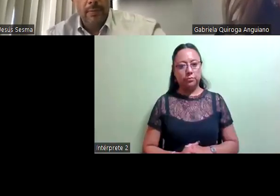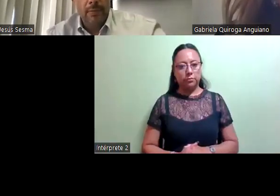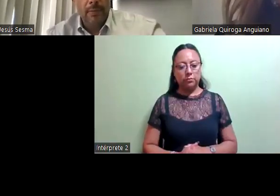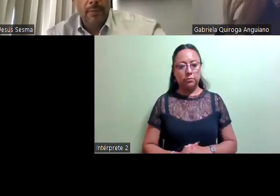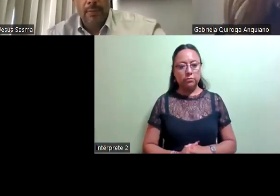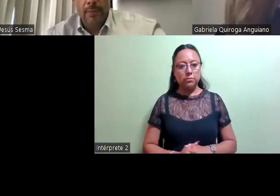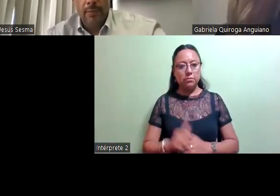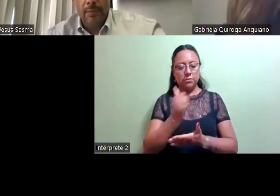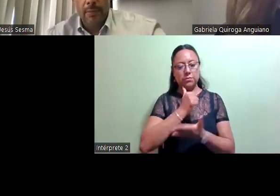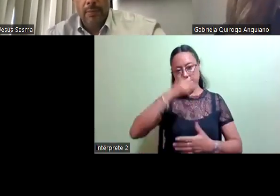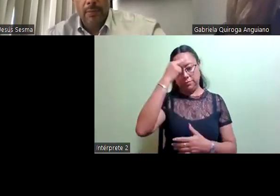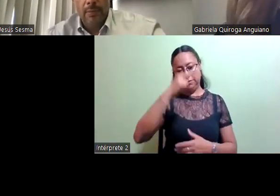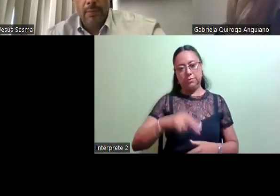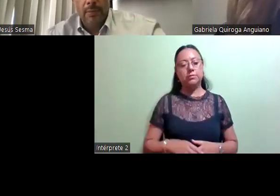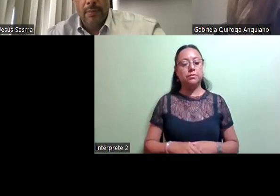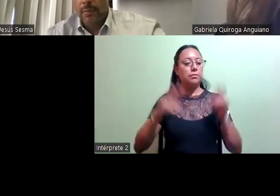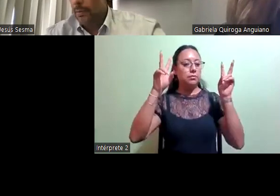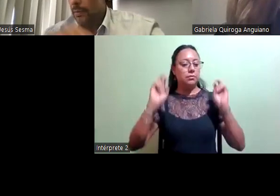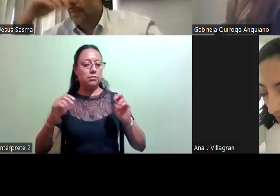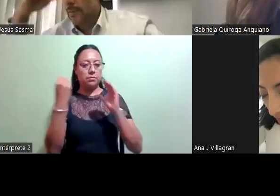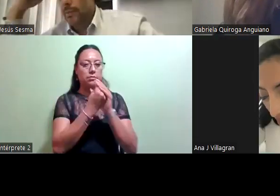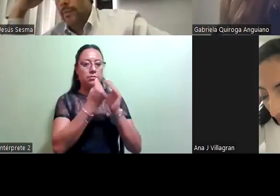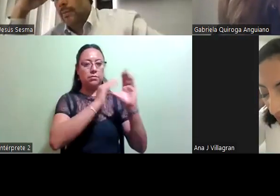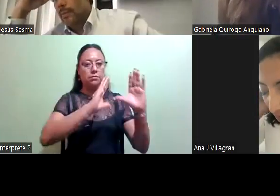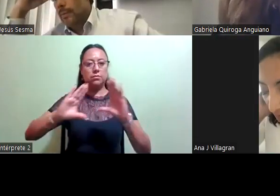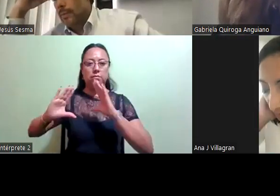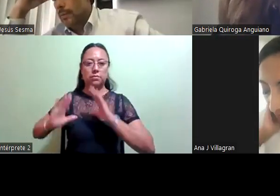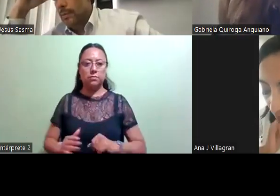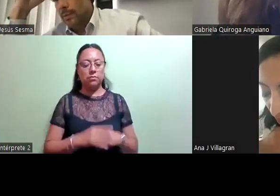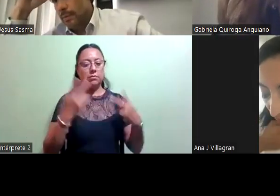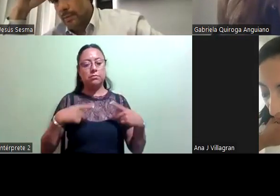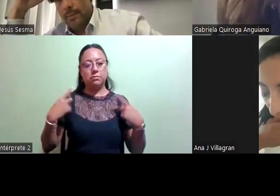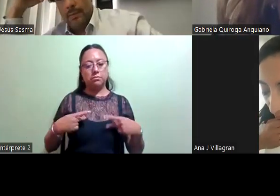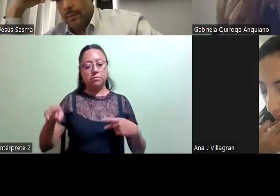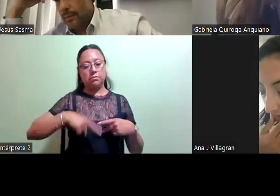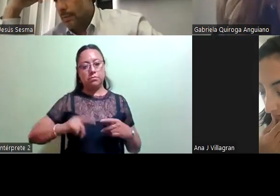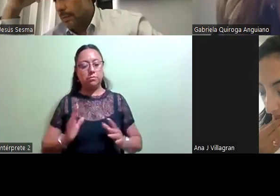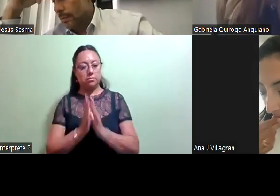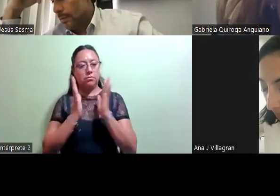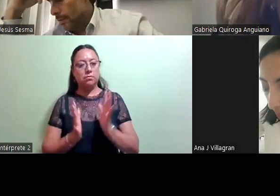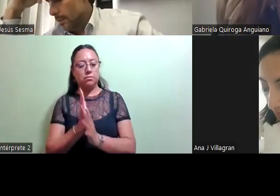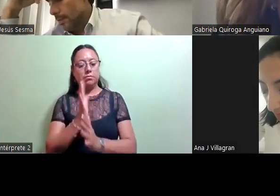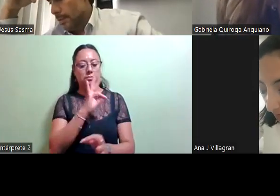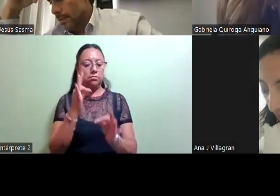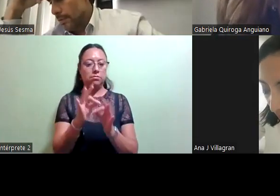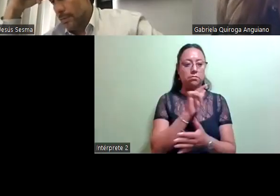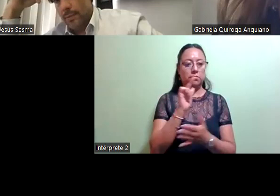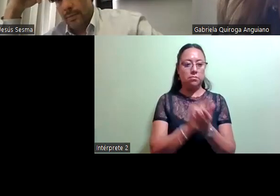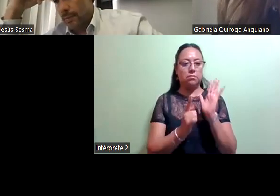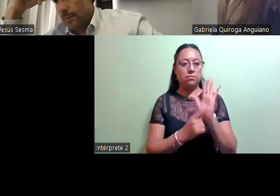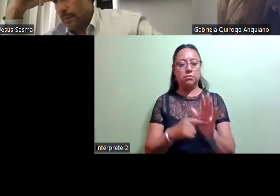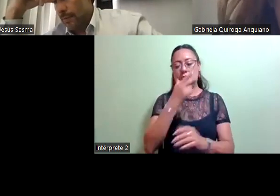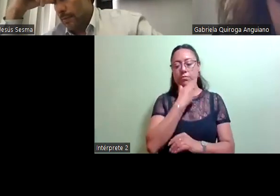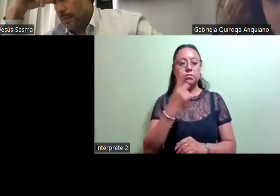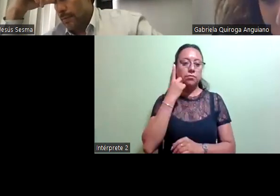de la Ciudad de México en materia de capacitación y actualización constante de las personas involucradas en la aplicación de la ley, presentada por el diputado